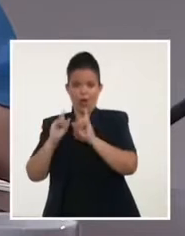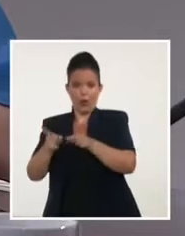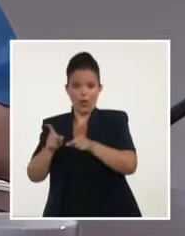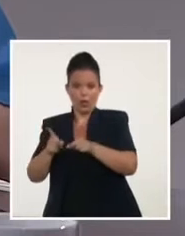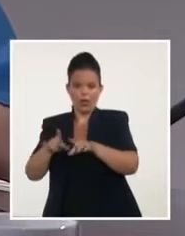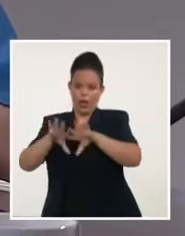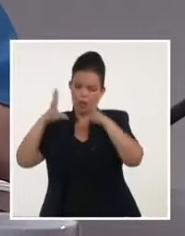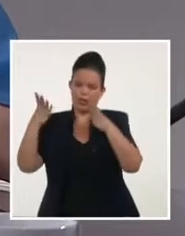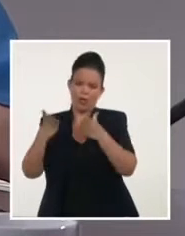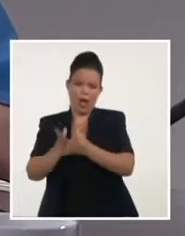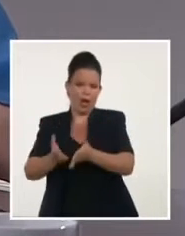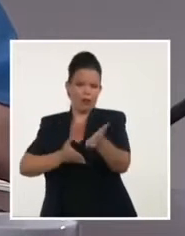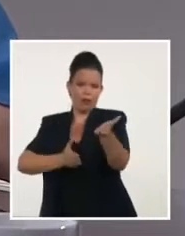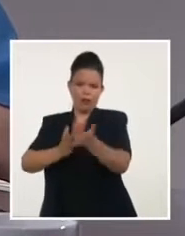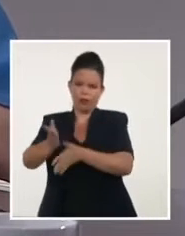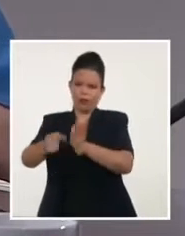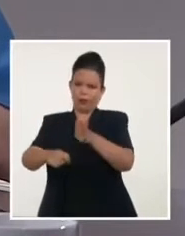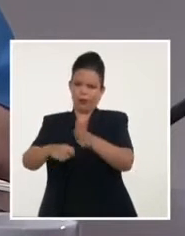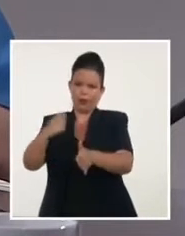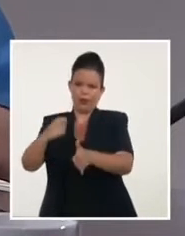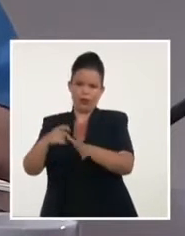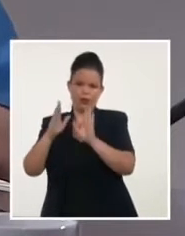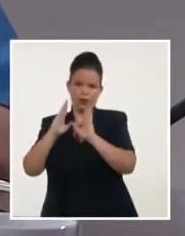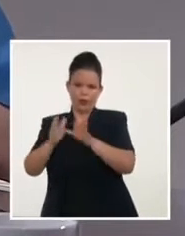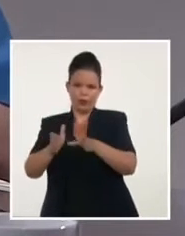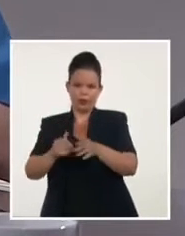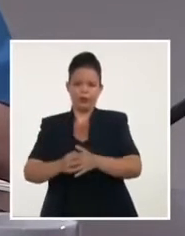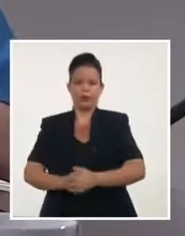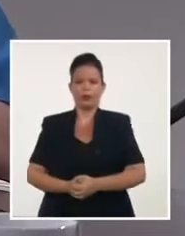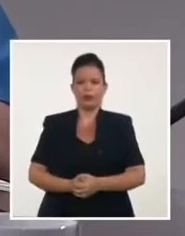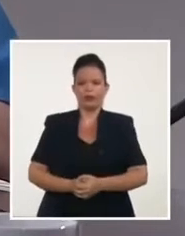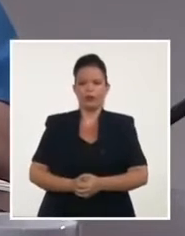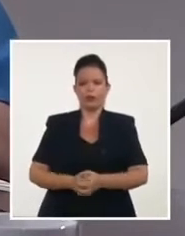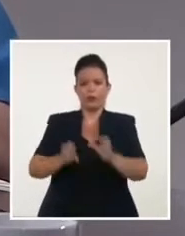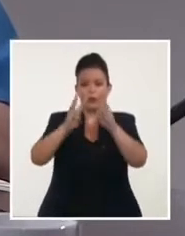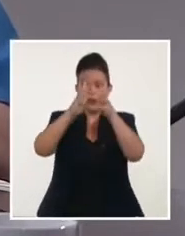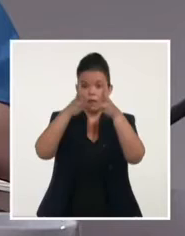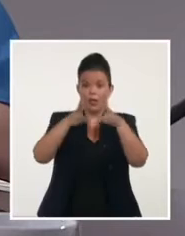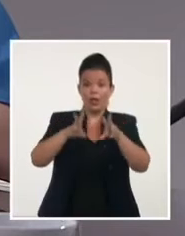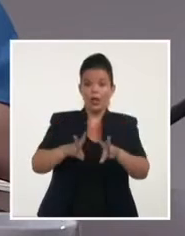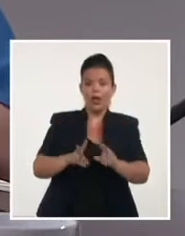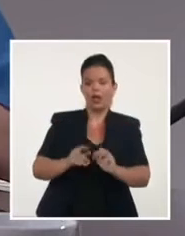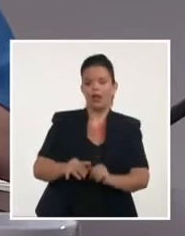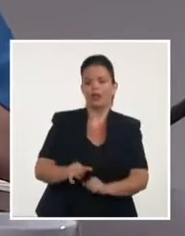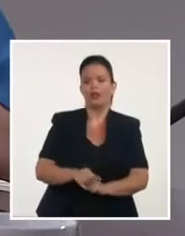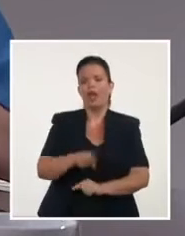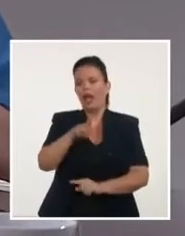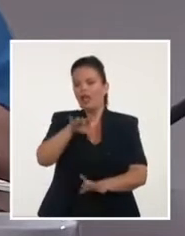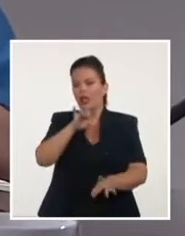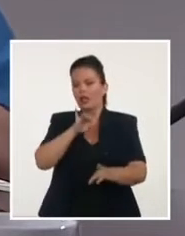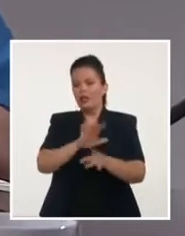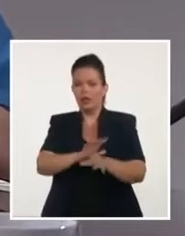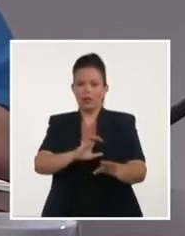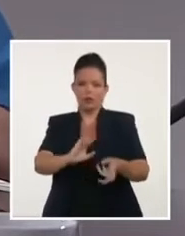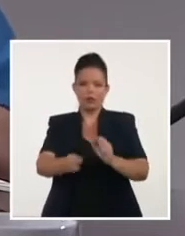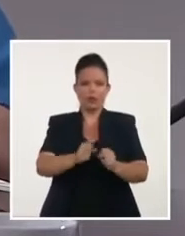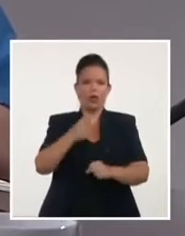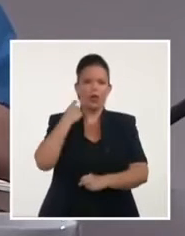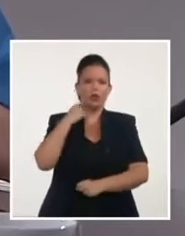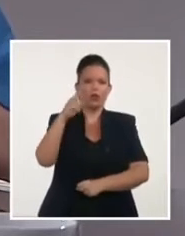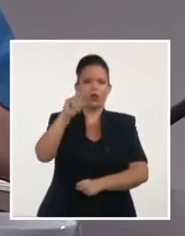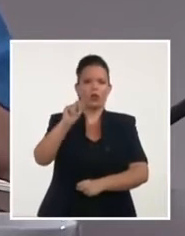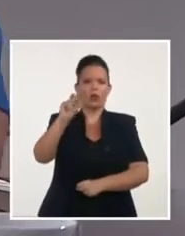tiempo. En el tema del ciberespacio hay una doctrina que comienza en el año 2003, que se ha mantenido más o menos